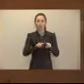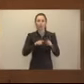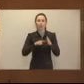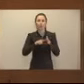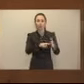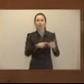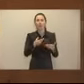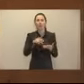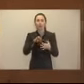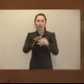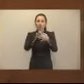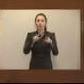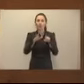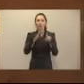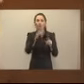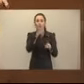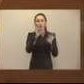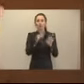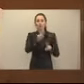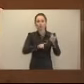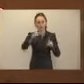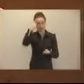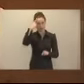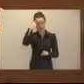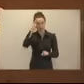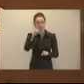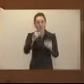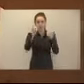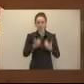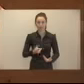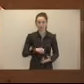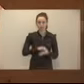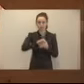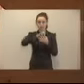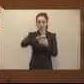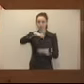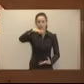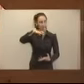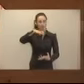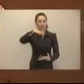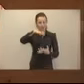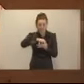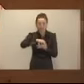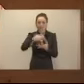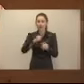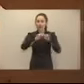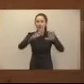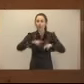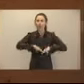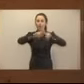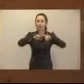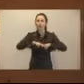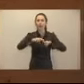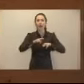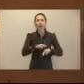relativa entre a afectación cognitiva e a afectación física, el que está claro é que fai falta unha revisión e restauración